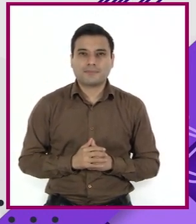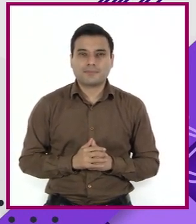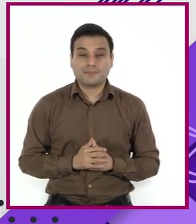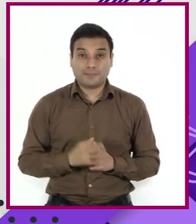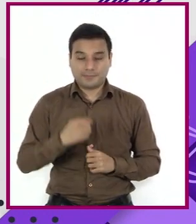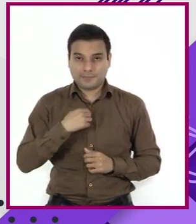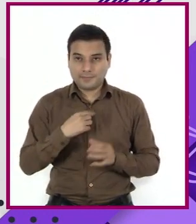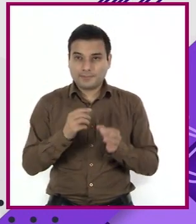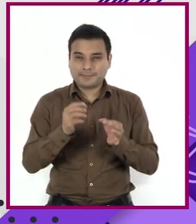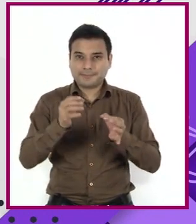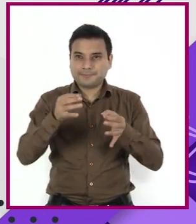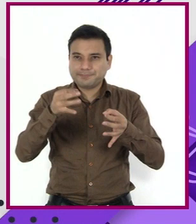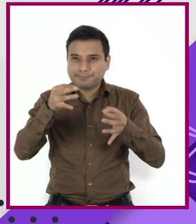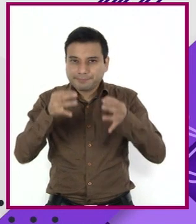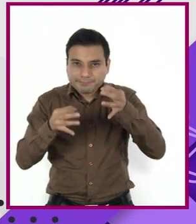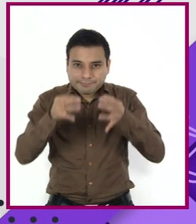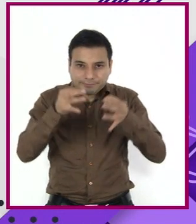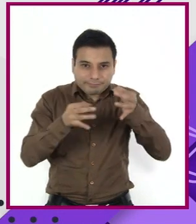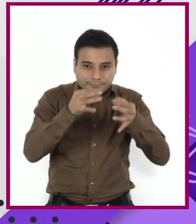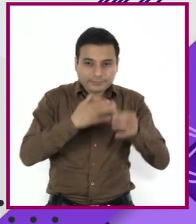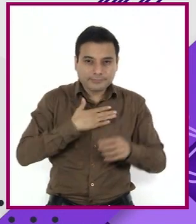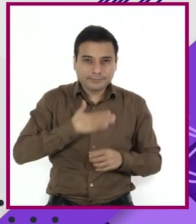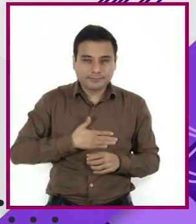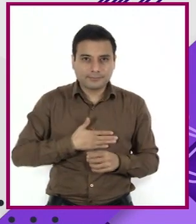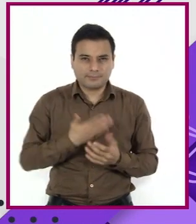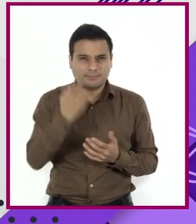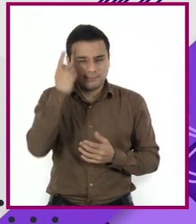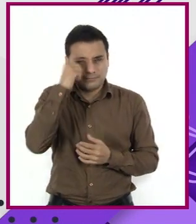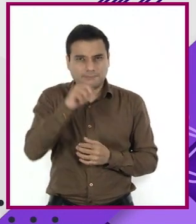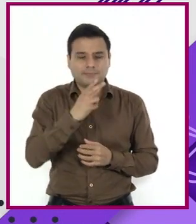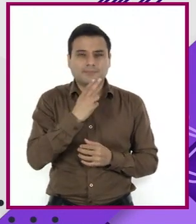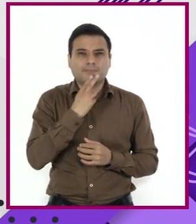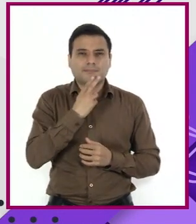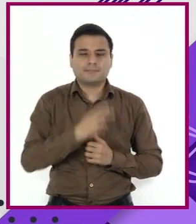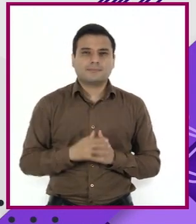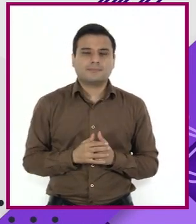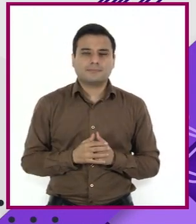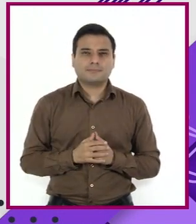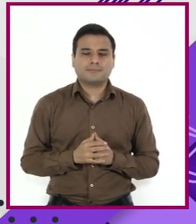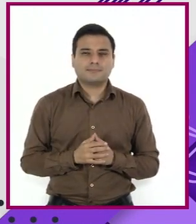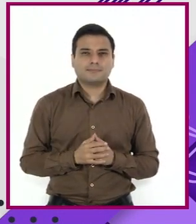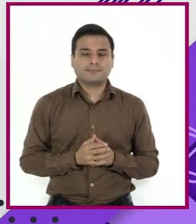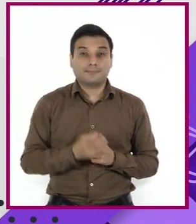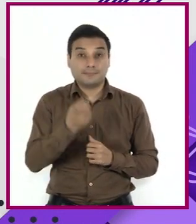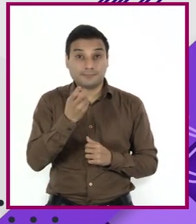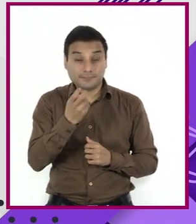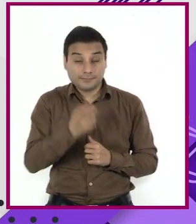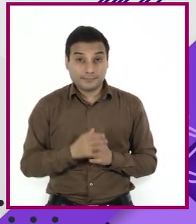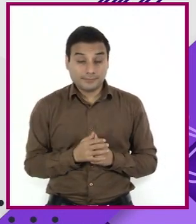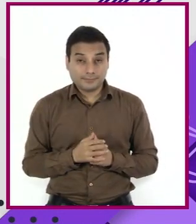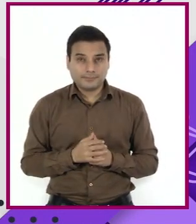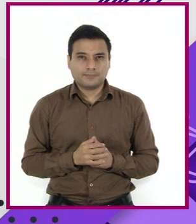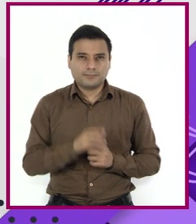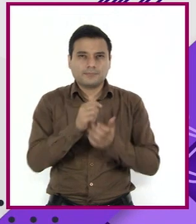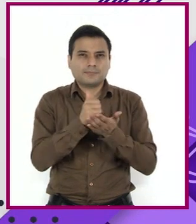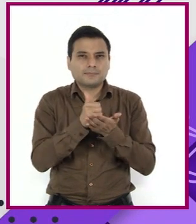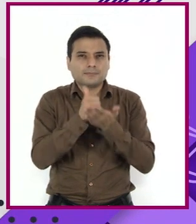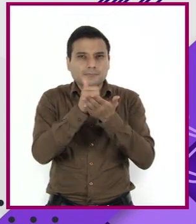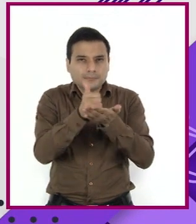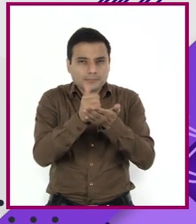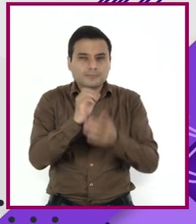imparcial de las autoridades? ¿De qué manera estas situaciones les afecta o beneficia a